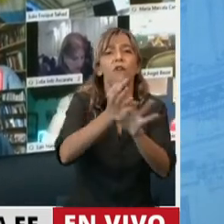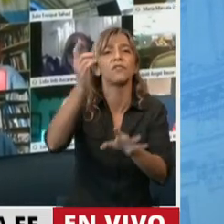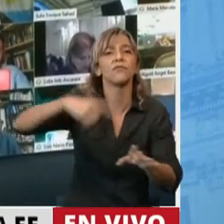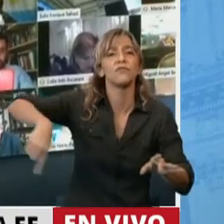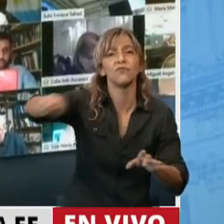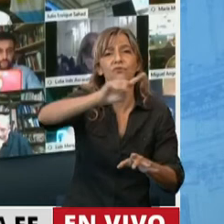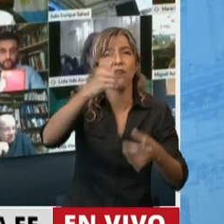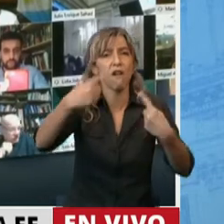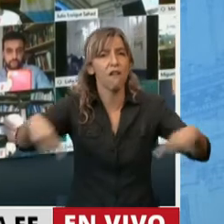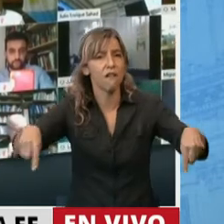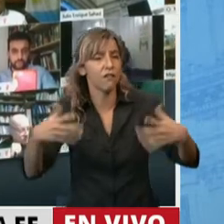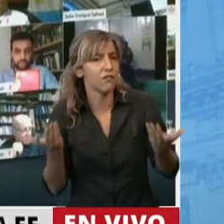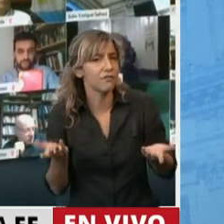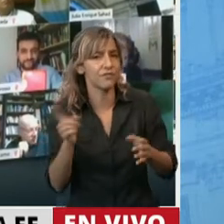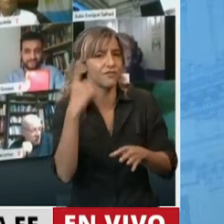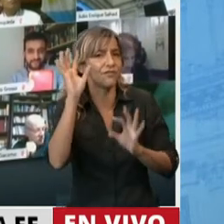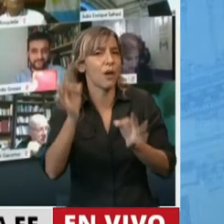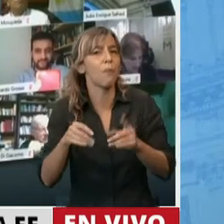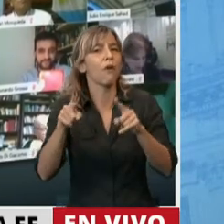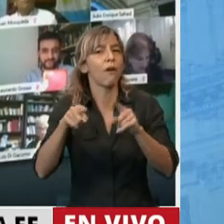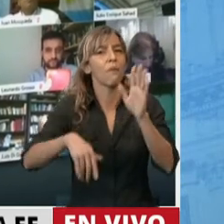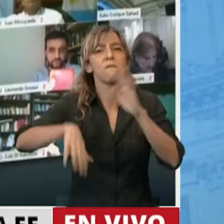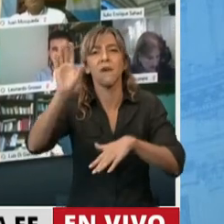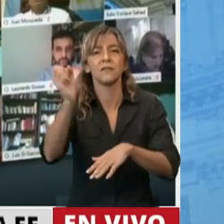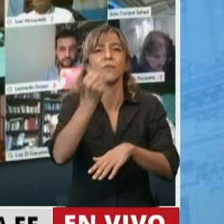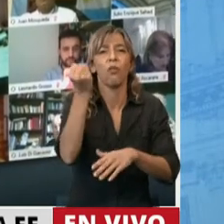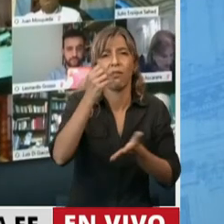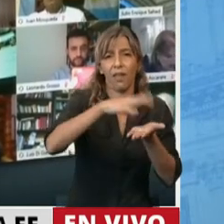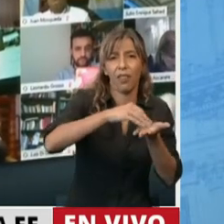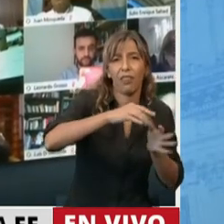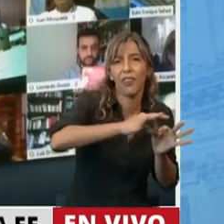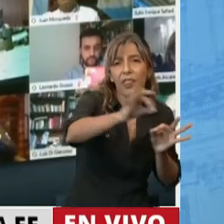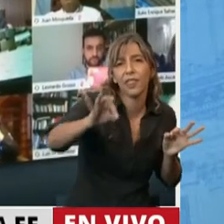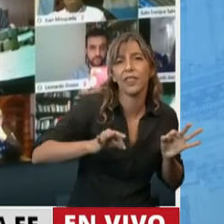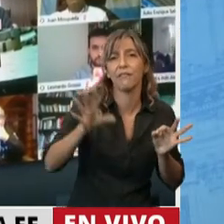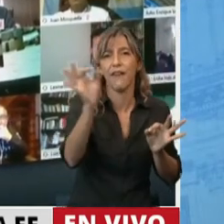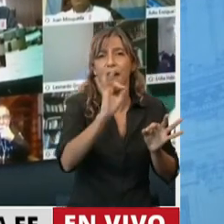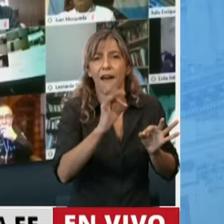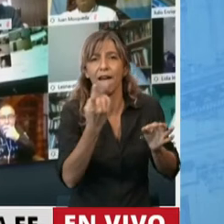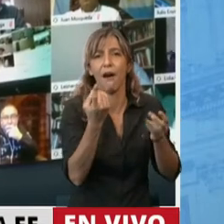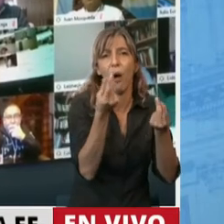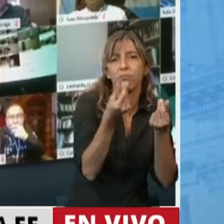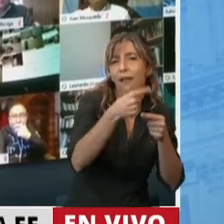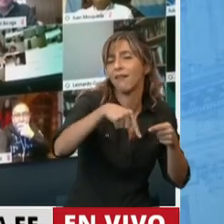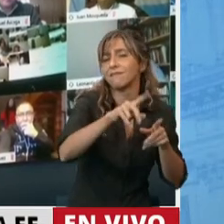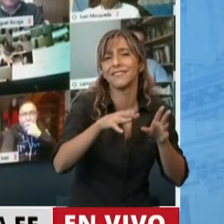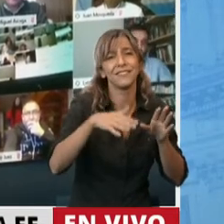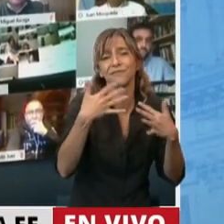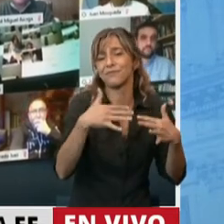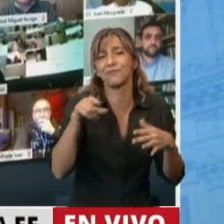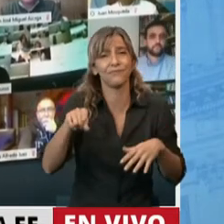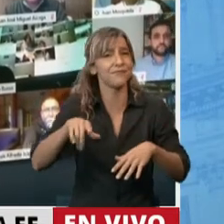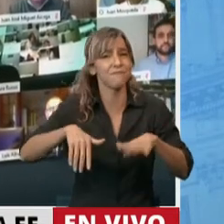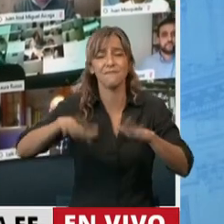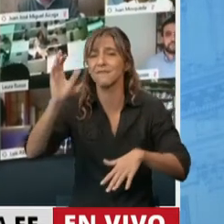del capitalismo, como la tierra, el capital, el trabajo. Este es el partido que no podemos perder. Esta es la